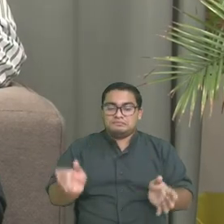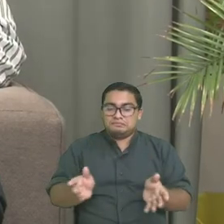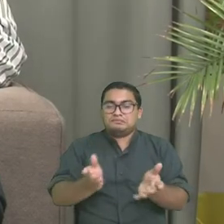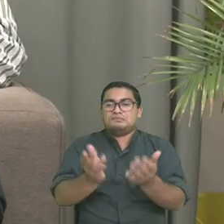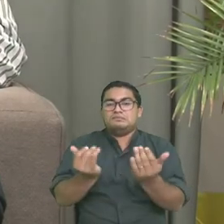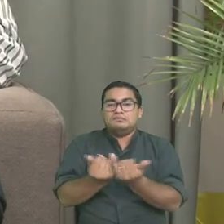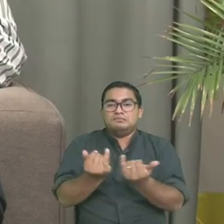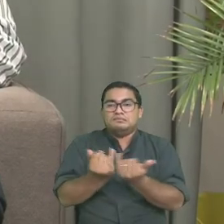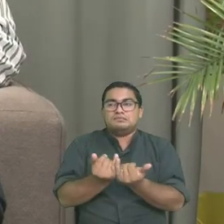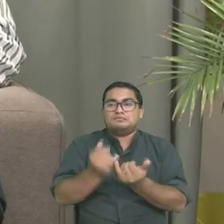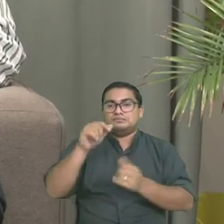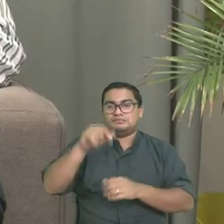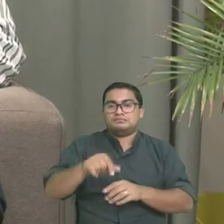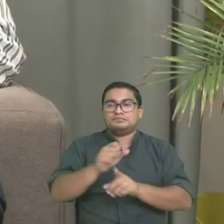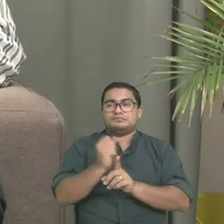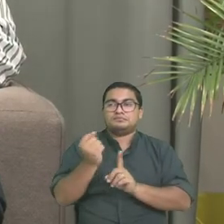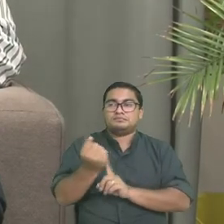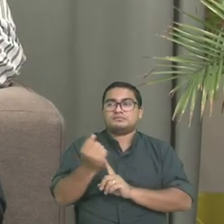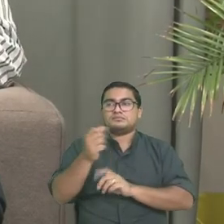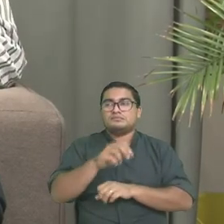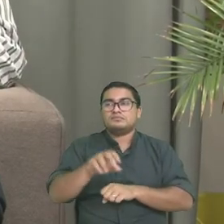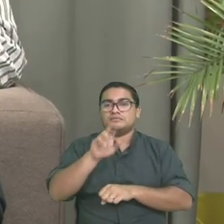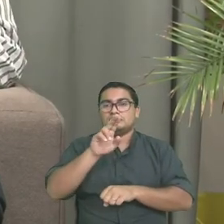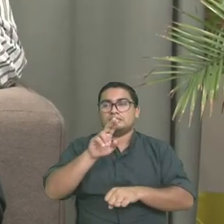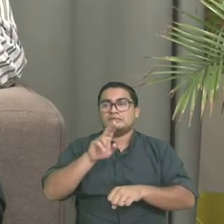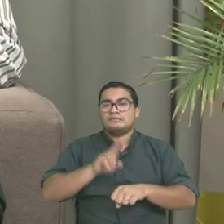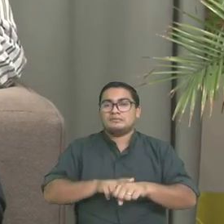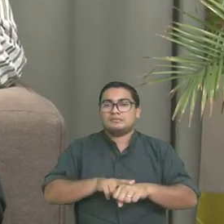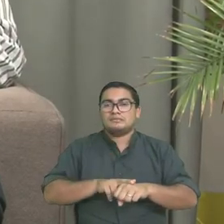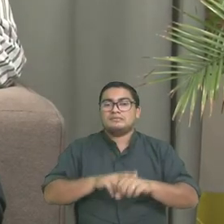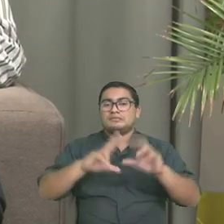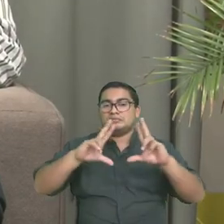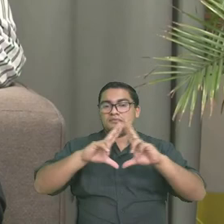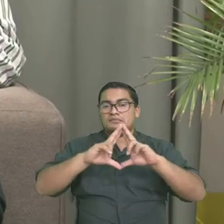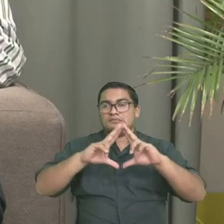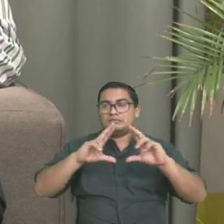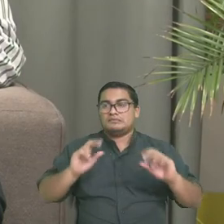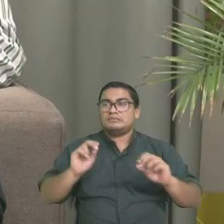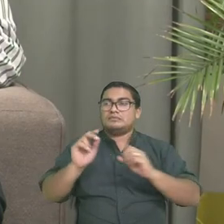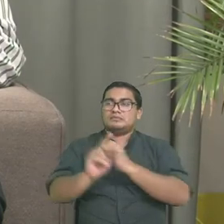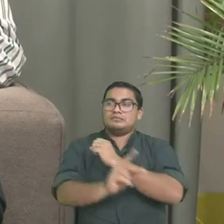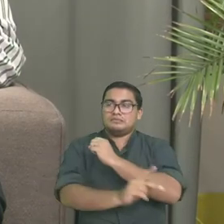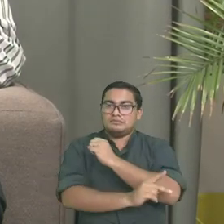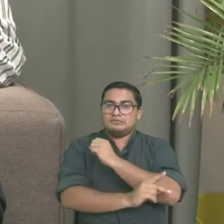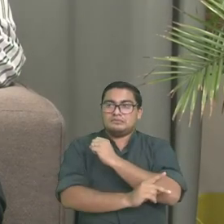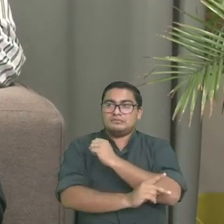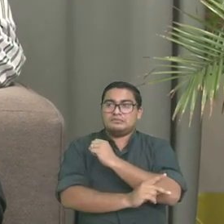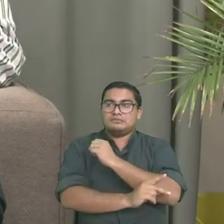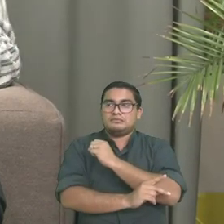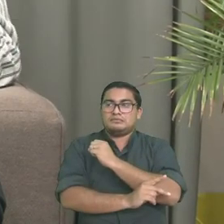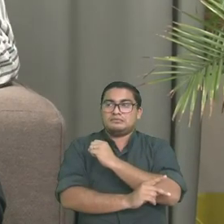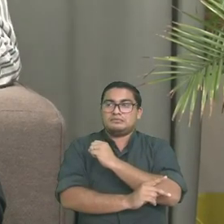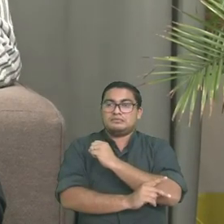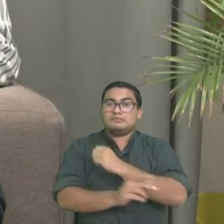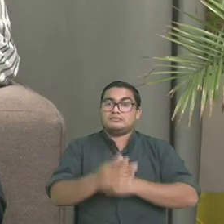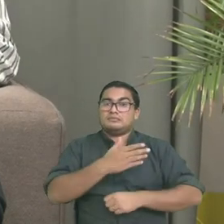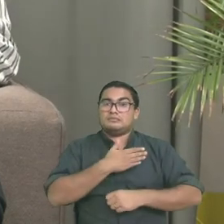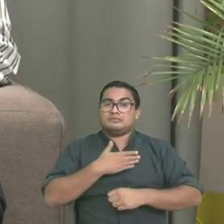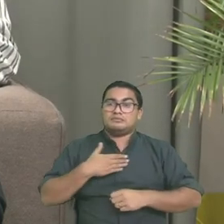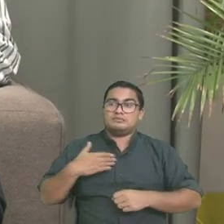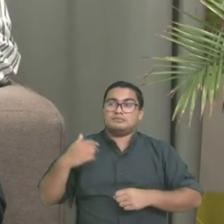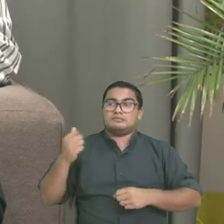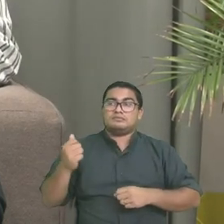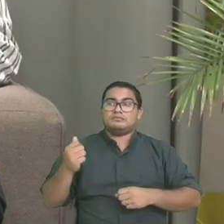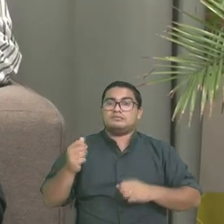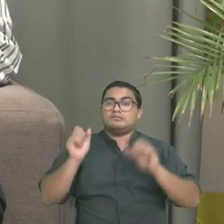también aquí en la Asamblea Nacional para que nuestro país sea un país mejor,